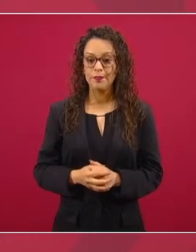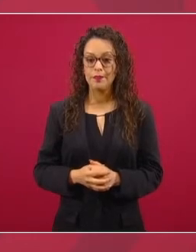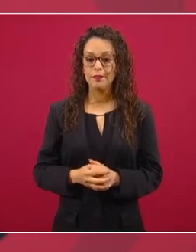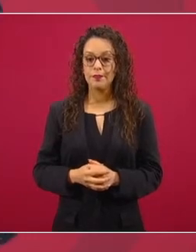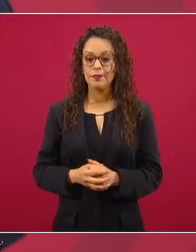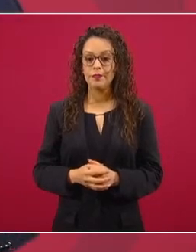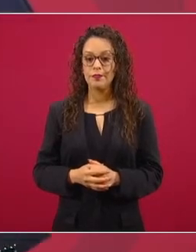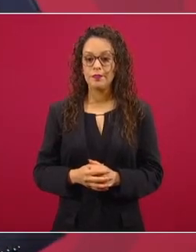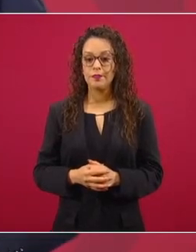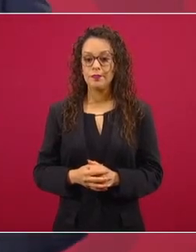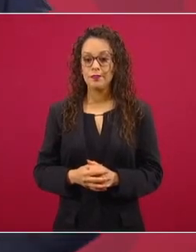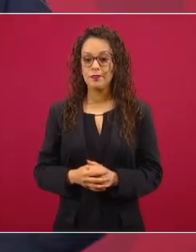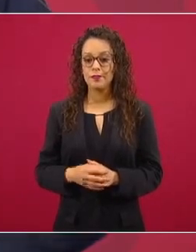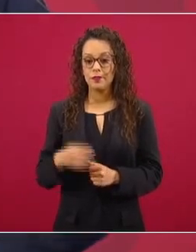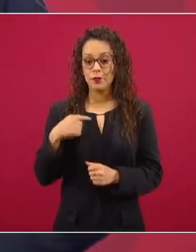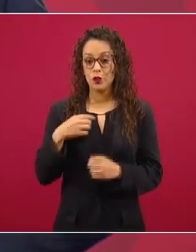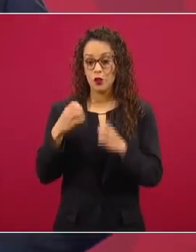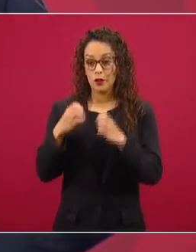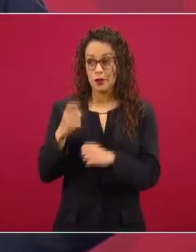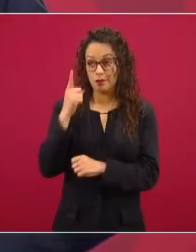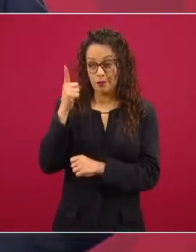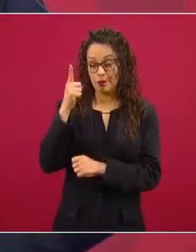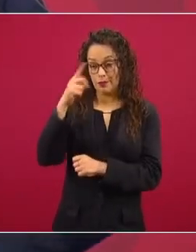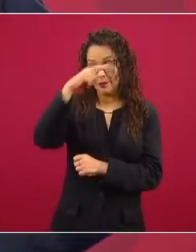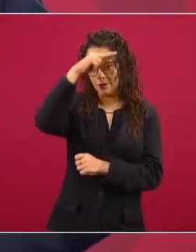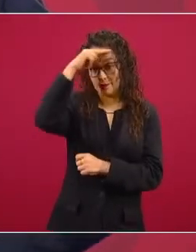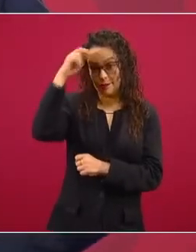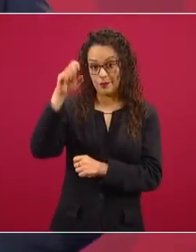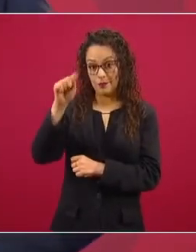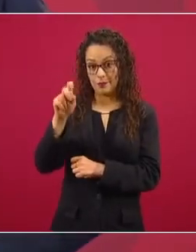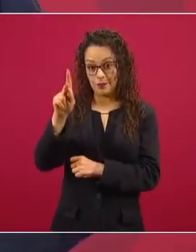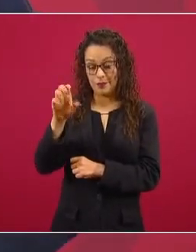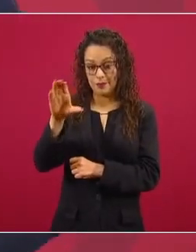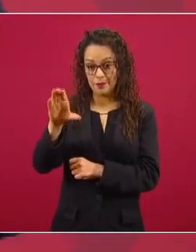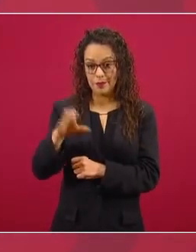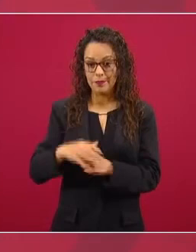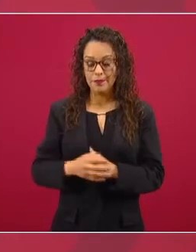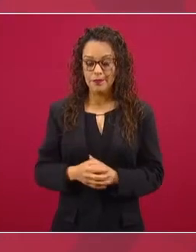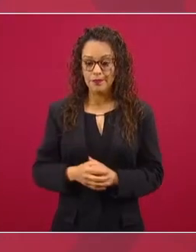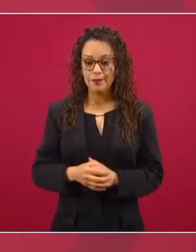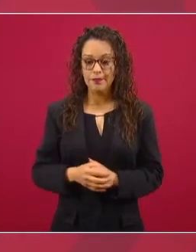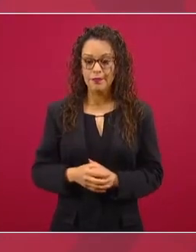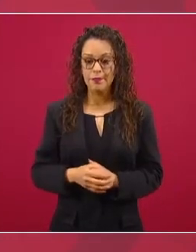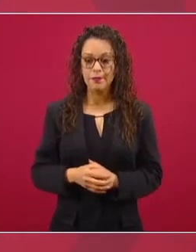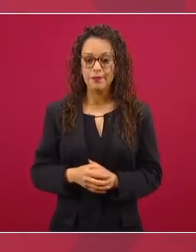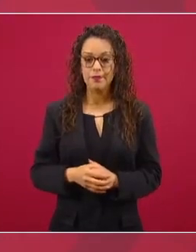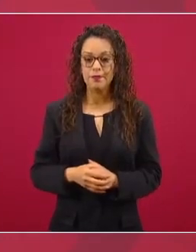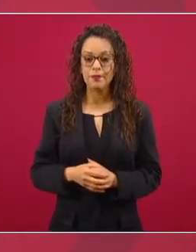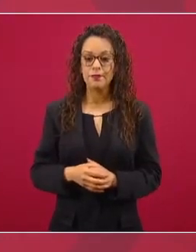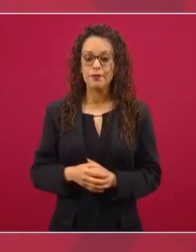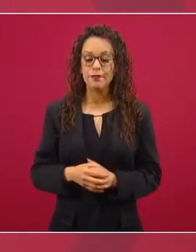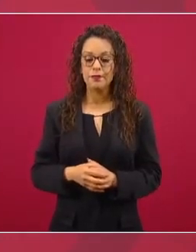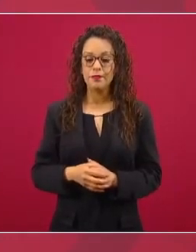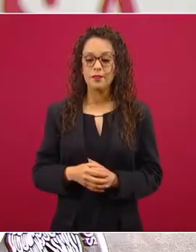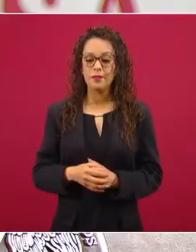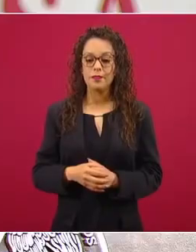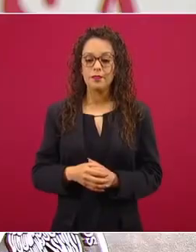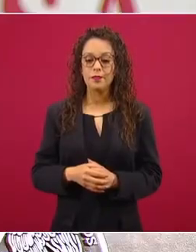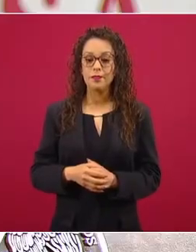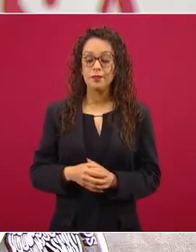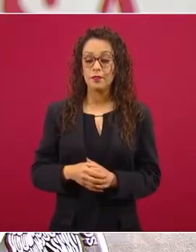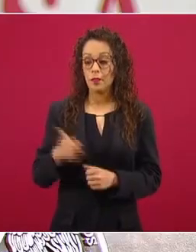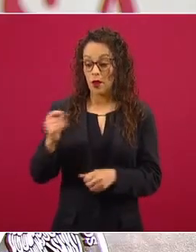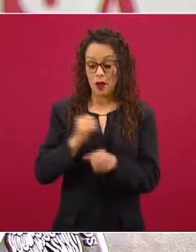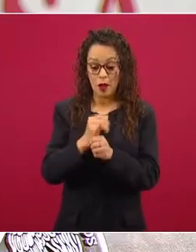Estaba yo en Tepic, Nayarit, porque la investigación la refieren a